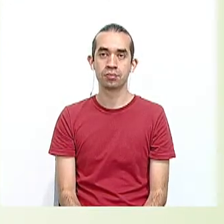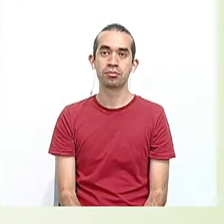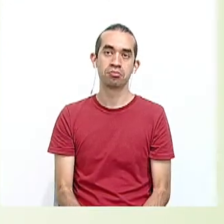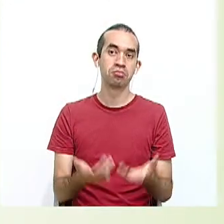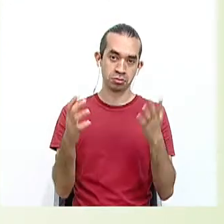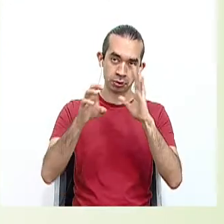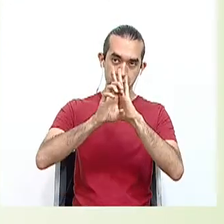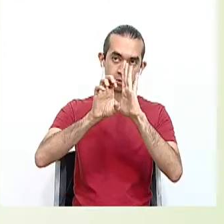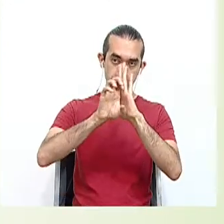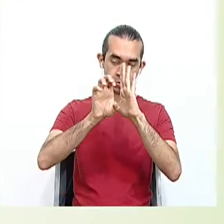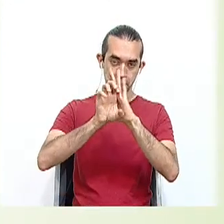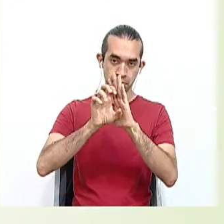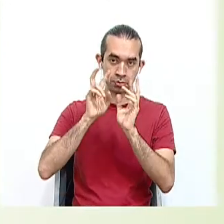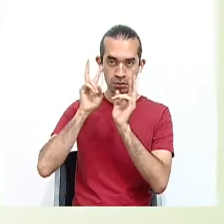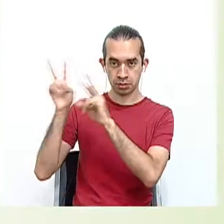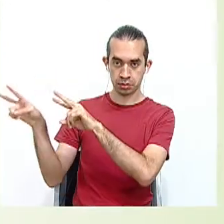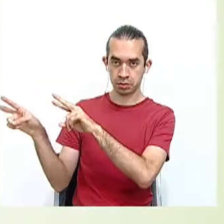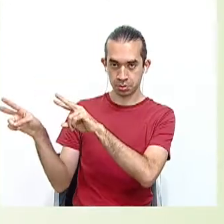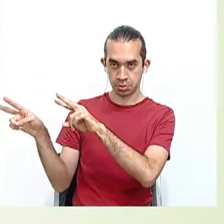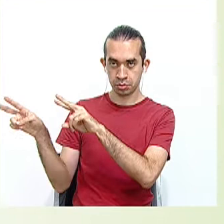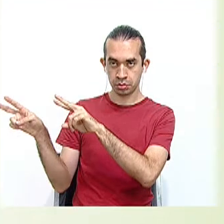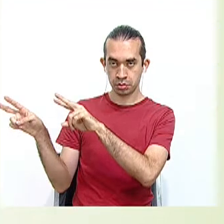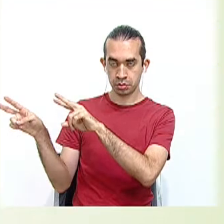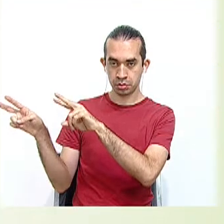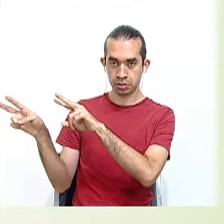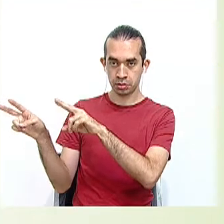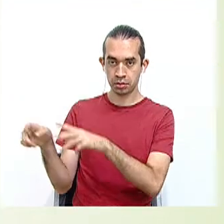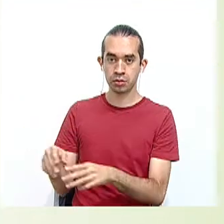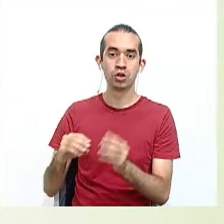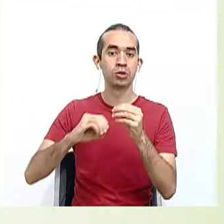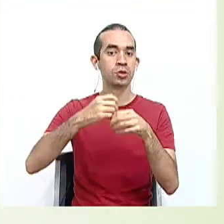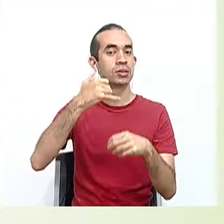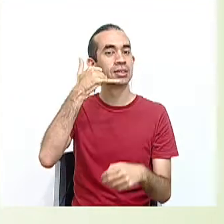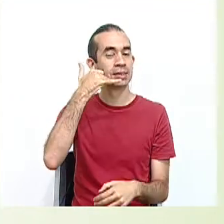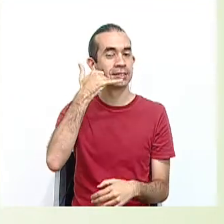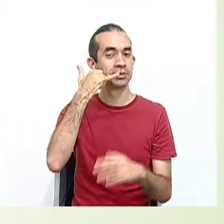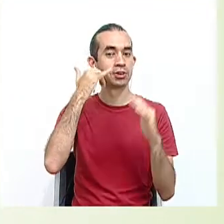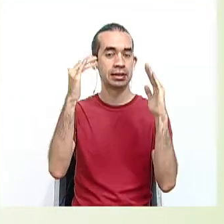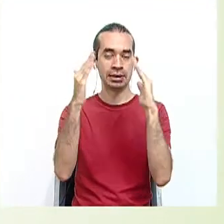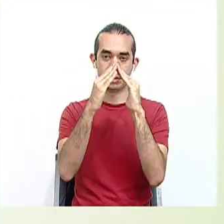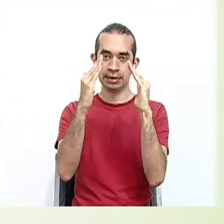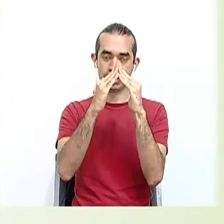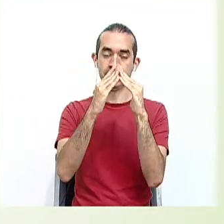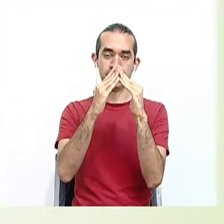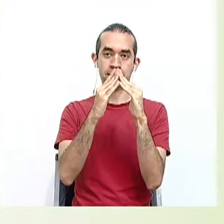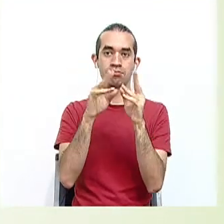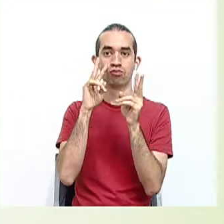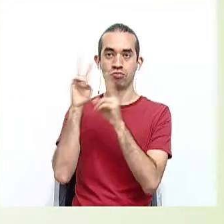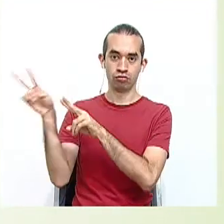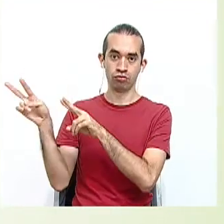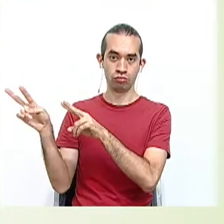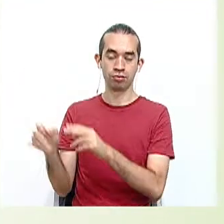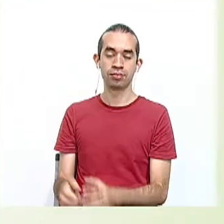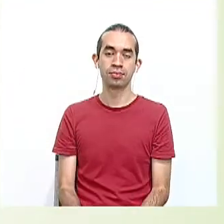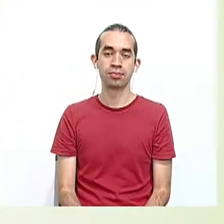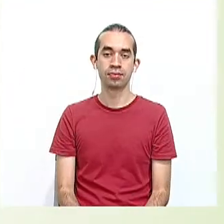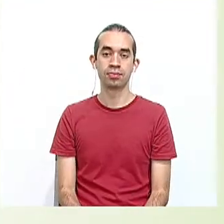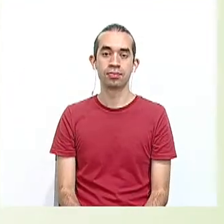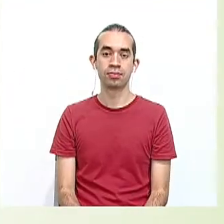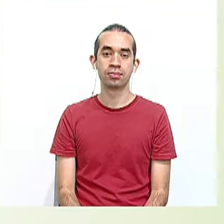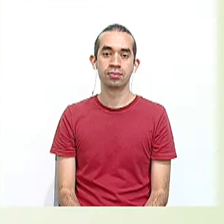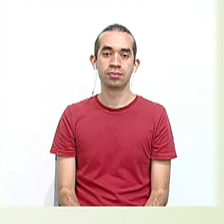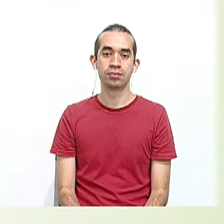Este es un ejemplo de cómo debemos anotar el número telefónico de una casa de habitación.